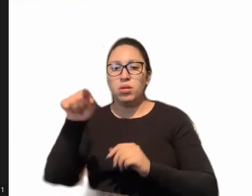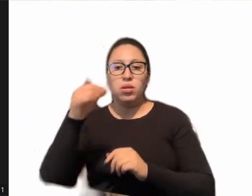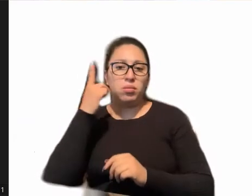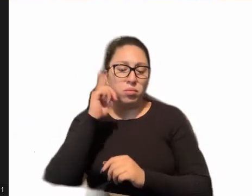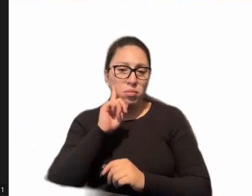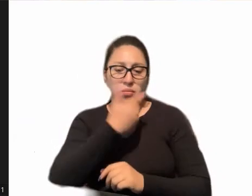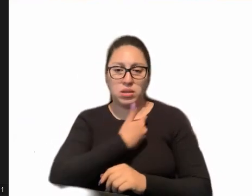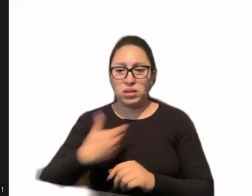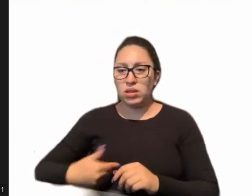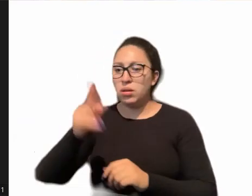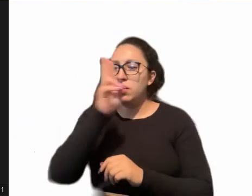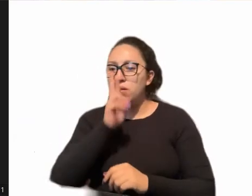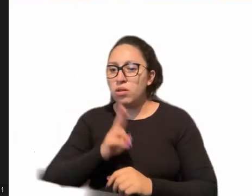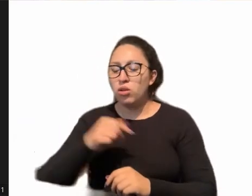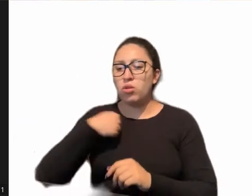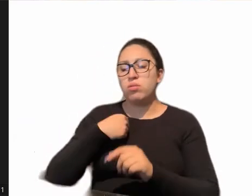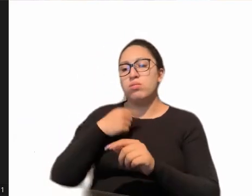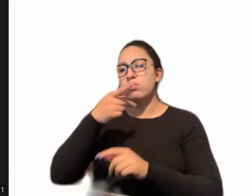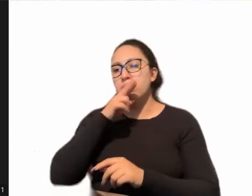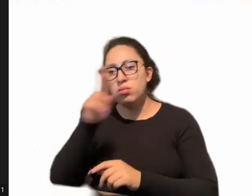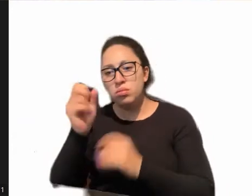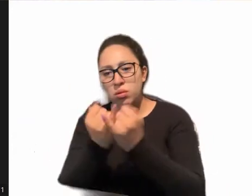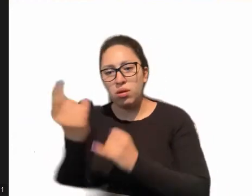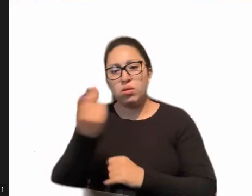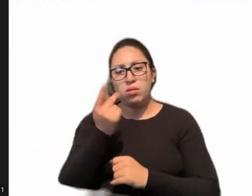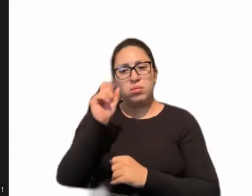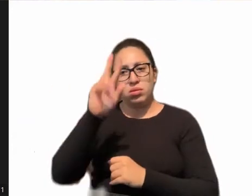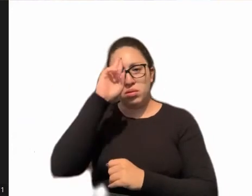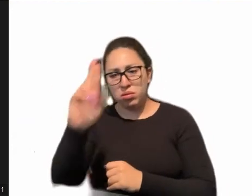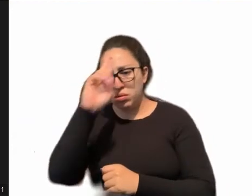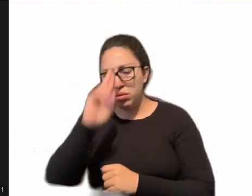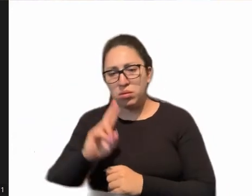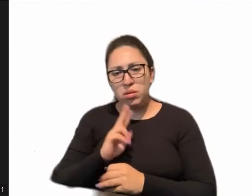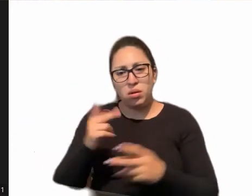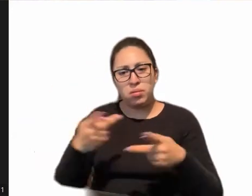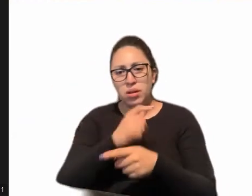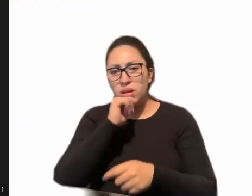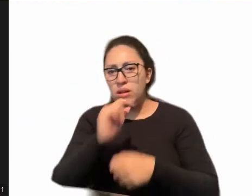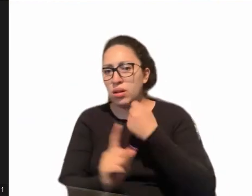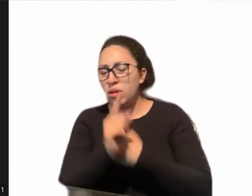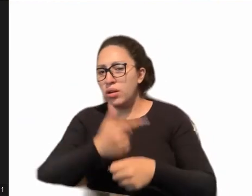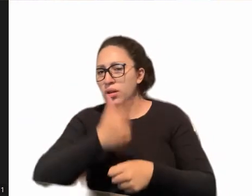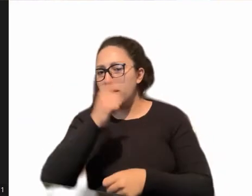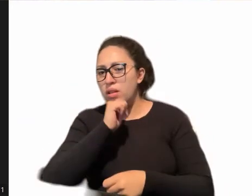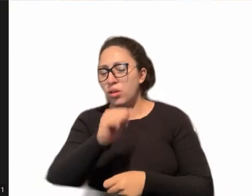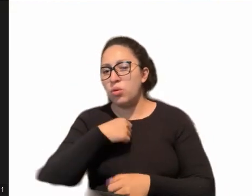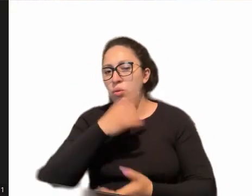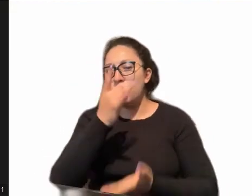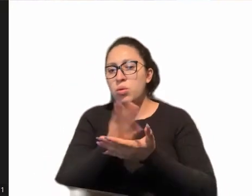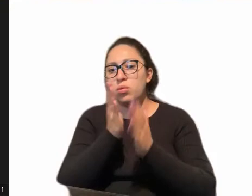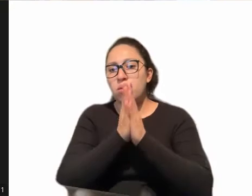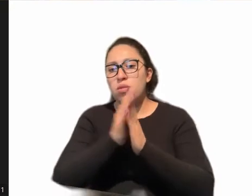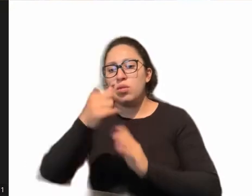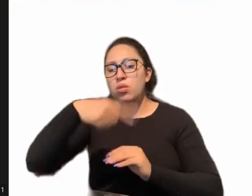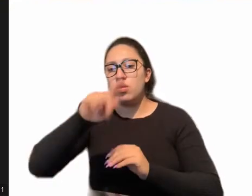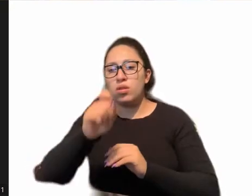verdad es que ella ha sido muy respetuosa, yo he sido muy respetuoso y pues no pasa nada. Lo que creo que no es correcto es romper el orden. Hay un